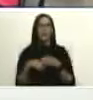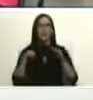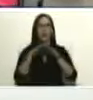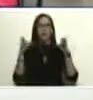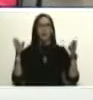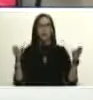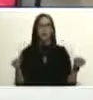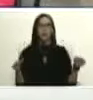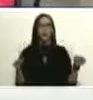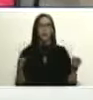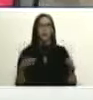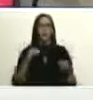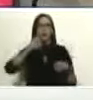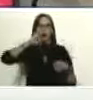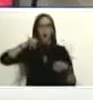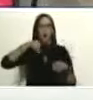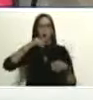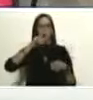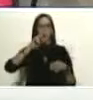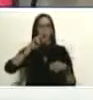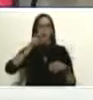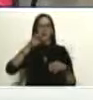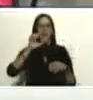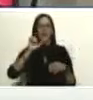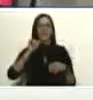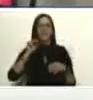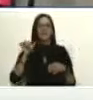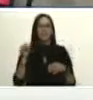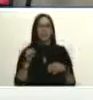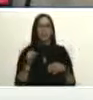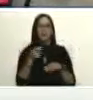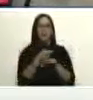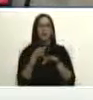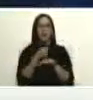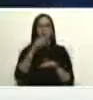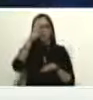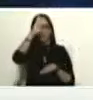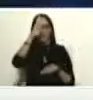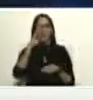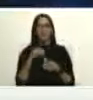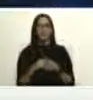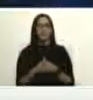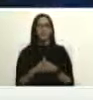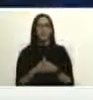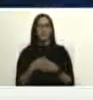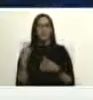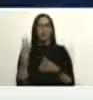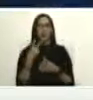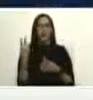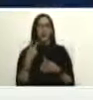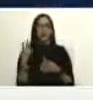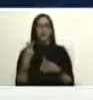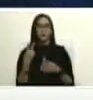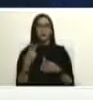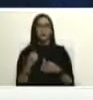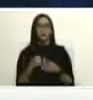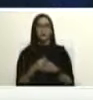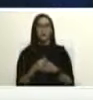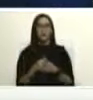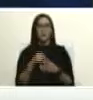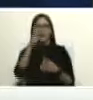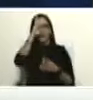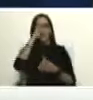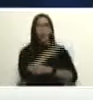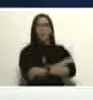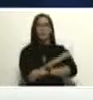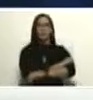estaba Jorge Arreaza y el gobernador de Barinas. Ambos habían sido... Ambos. Es opositor. Barinas no